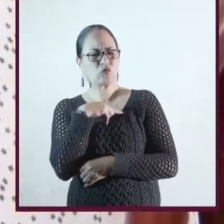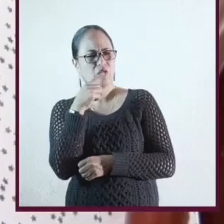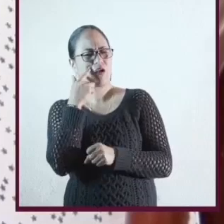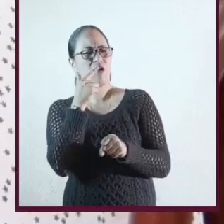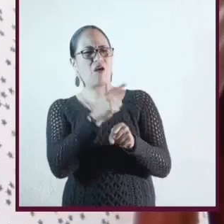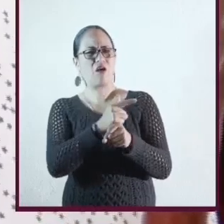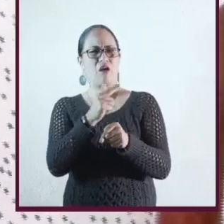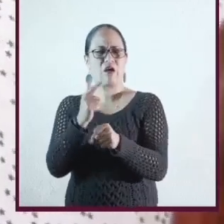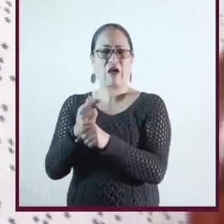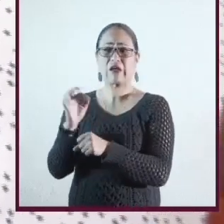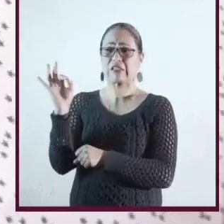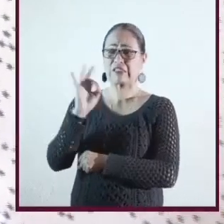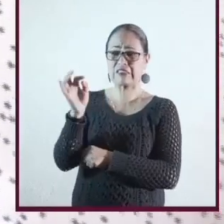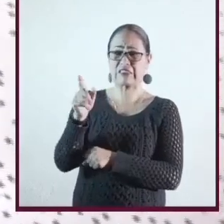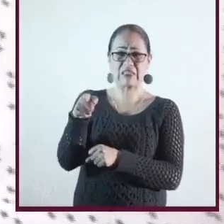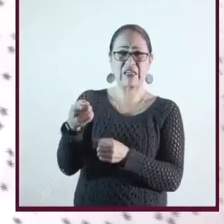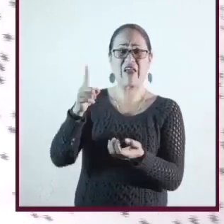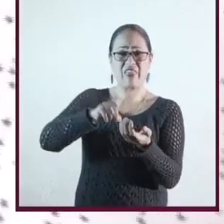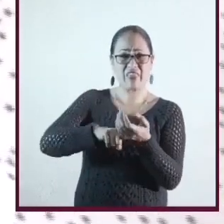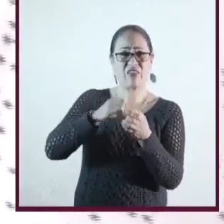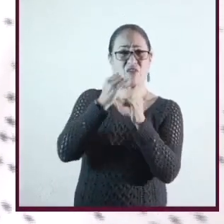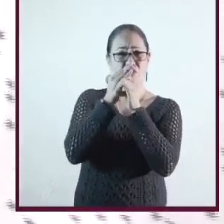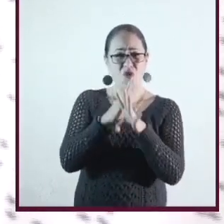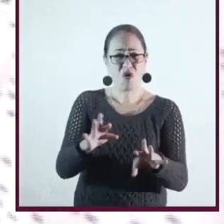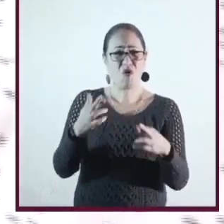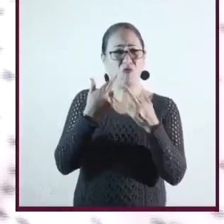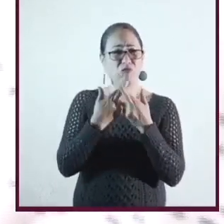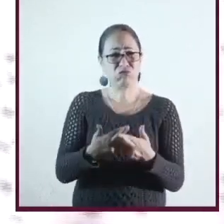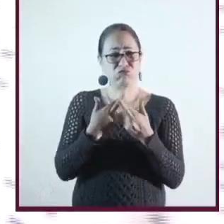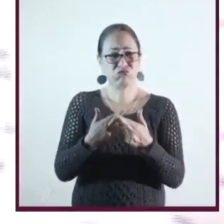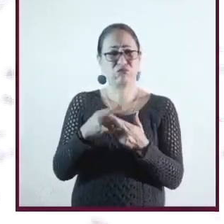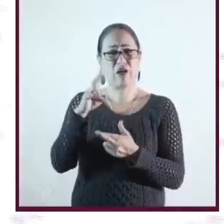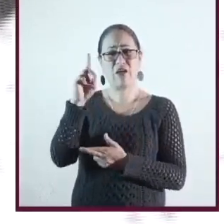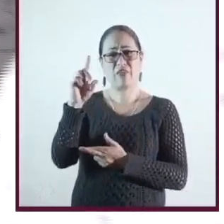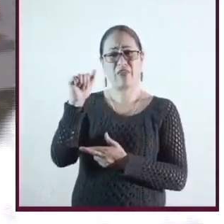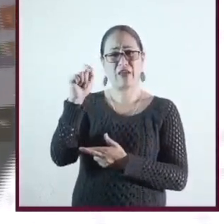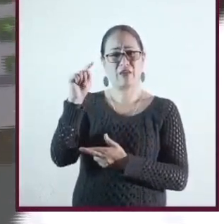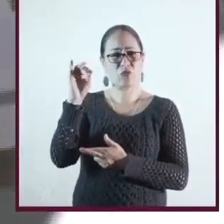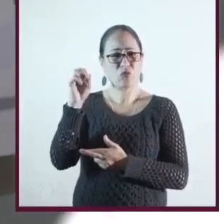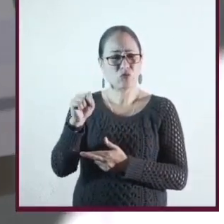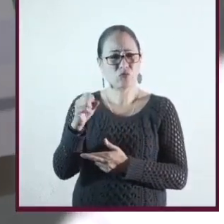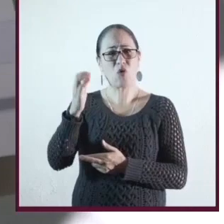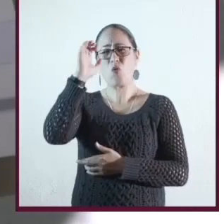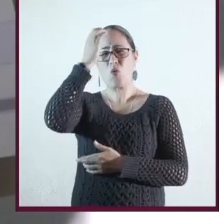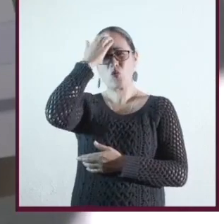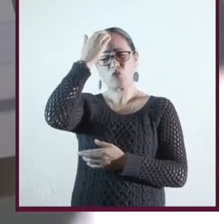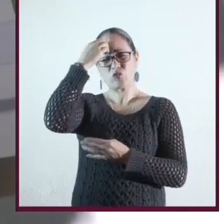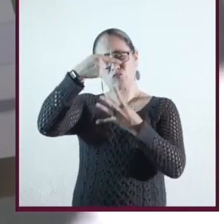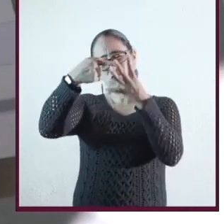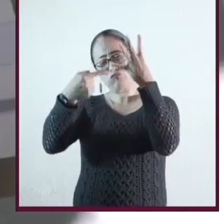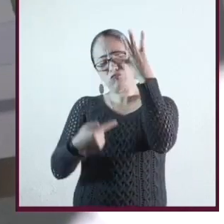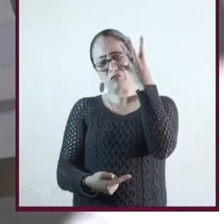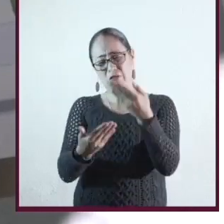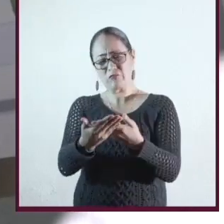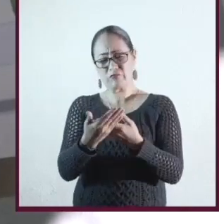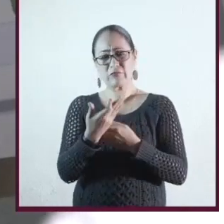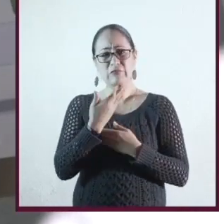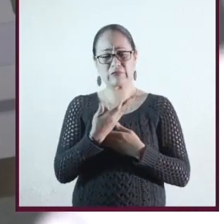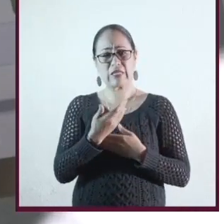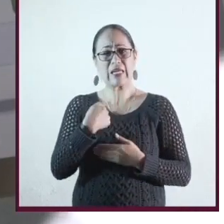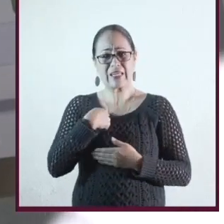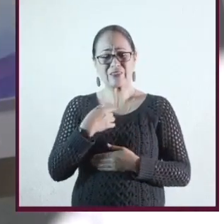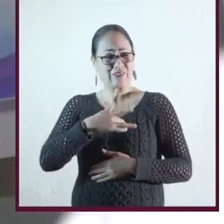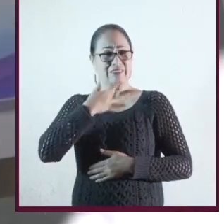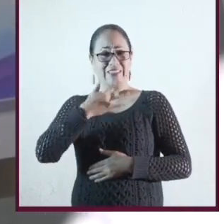pesar de la abundancia de información, datos y conocimientos disponibles, no contribuye a nuestro bienestar.